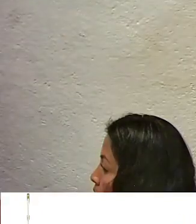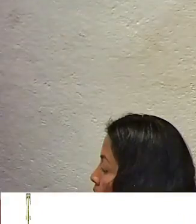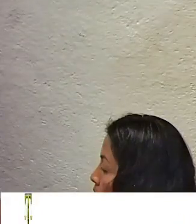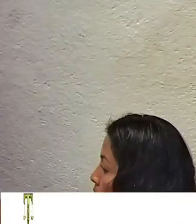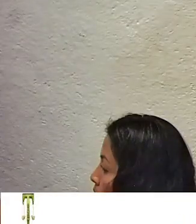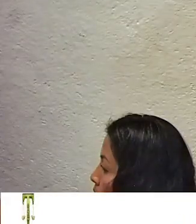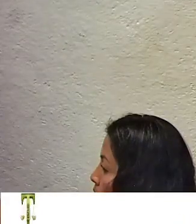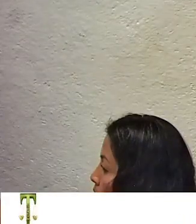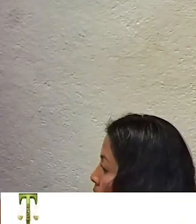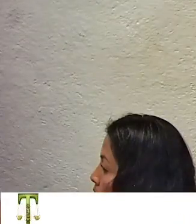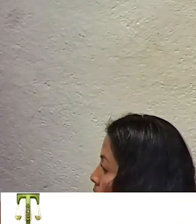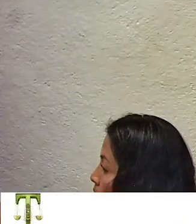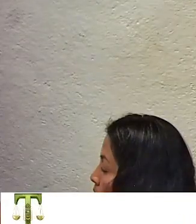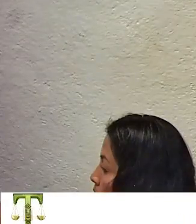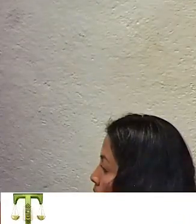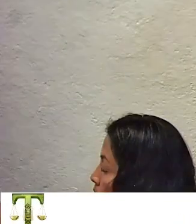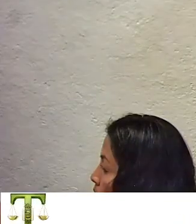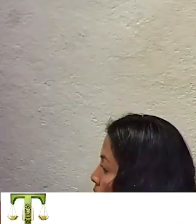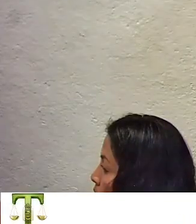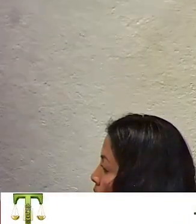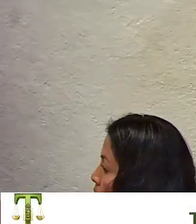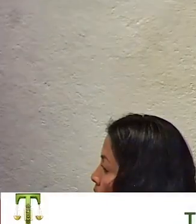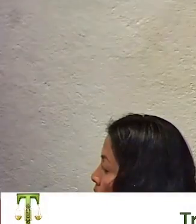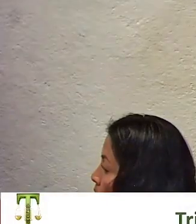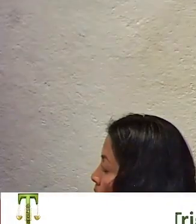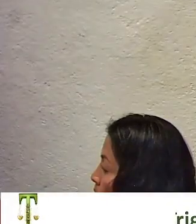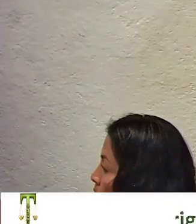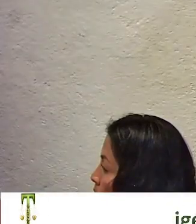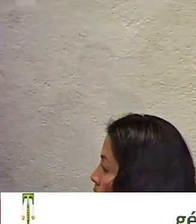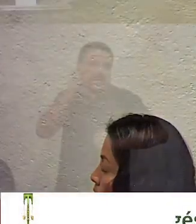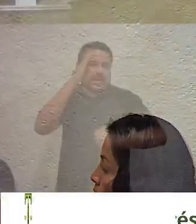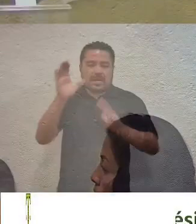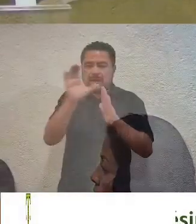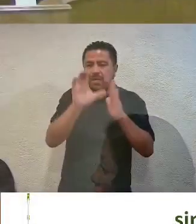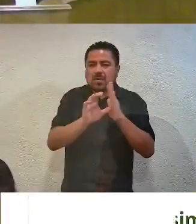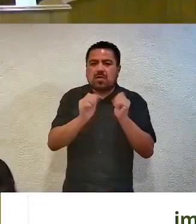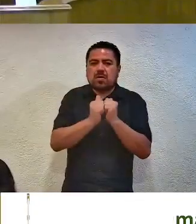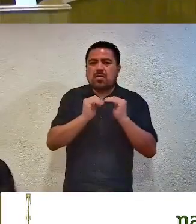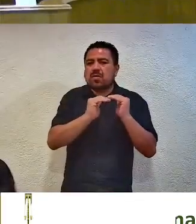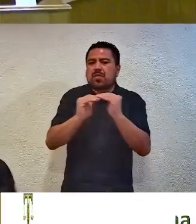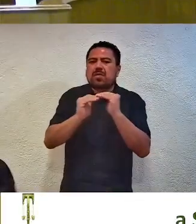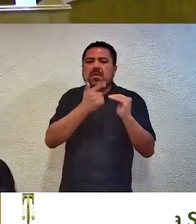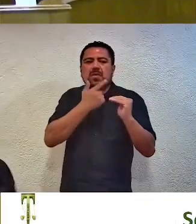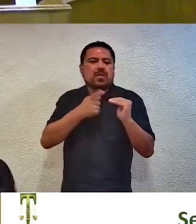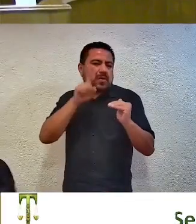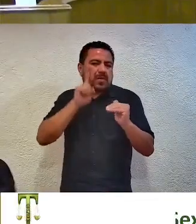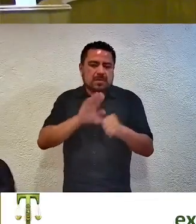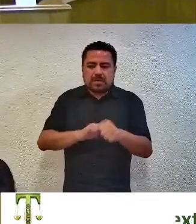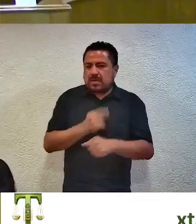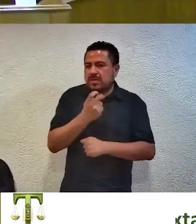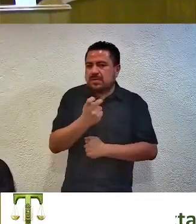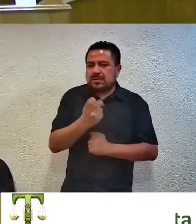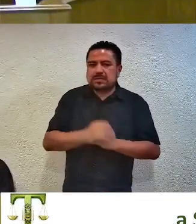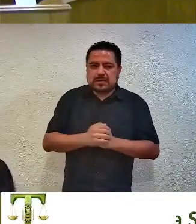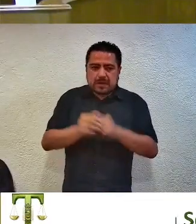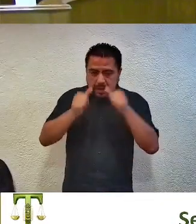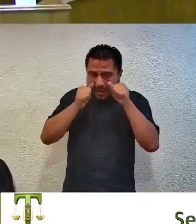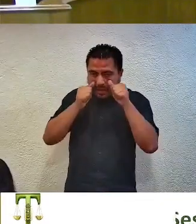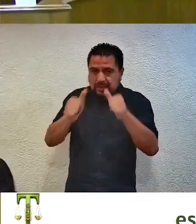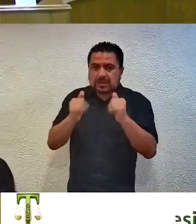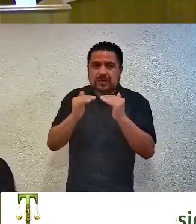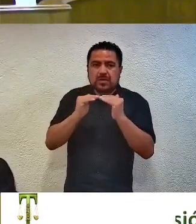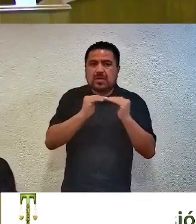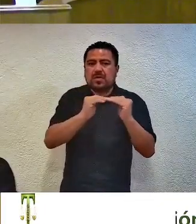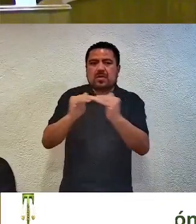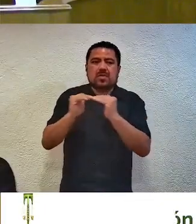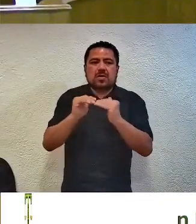en los espacios destinados a las mujeres en razón del principio constitucional de paridad de género, por lo que se estima que en atención a la paridad